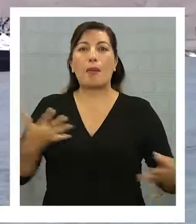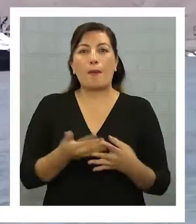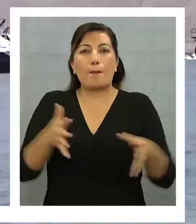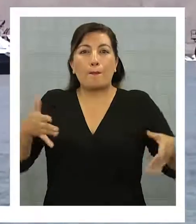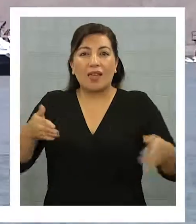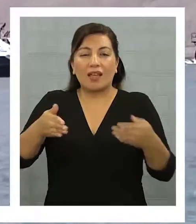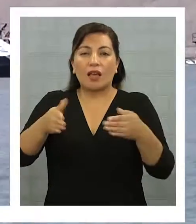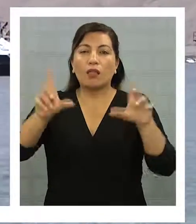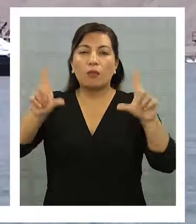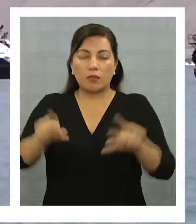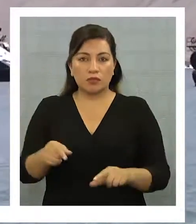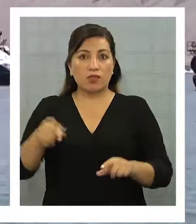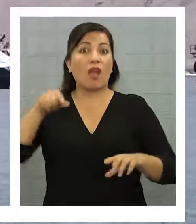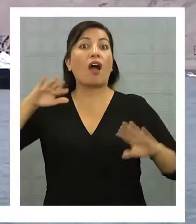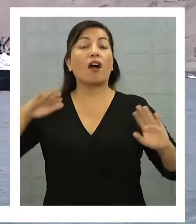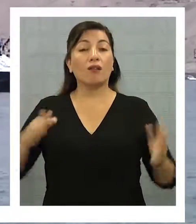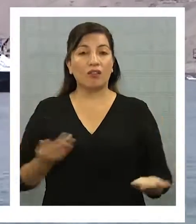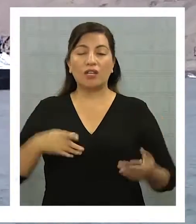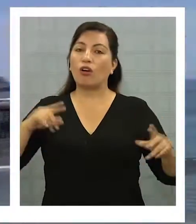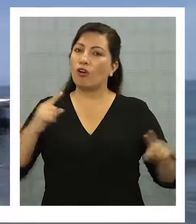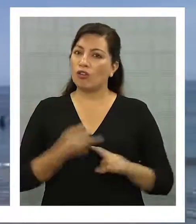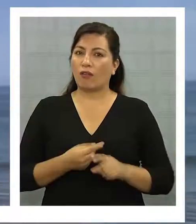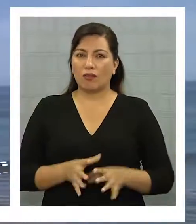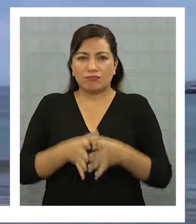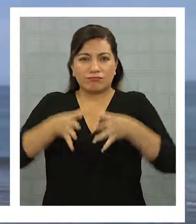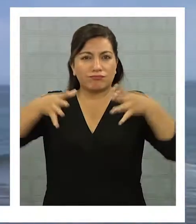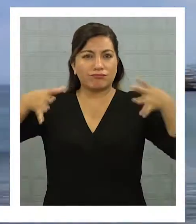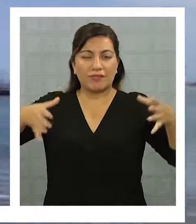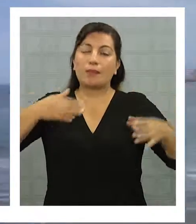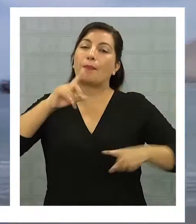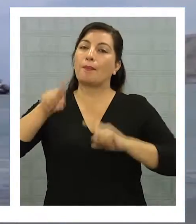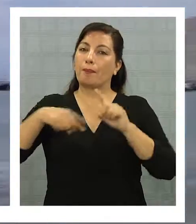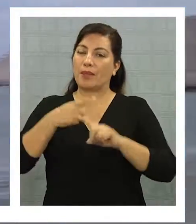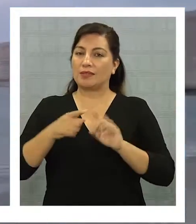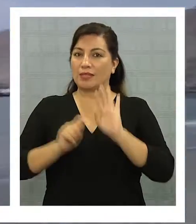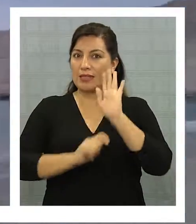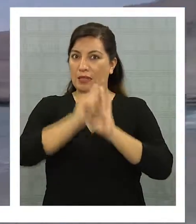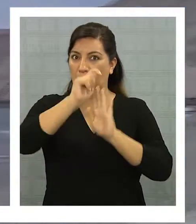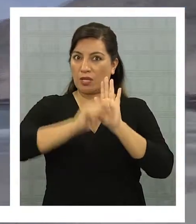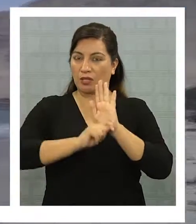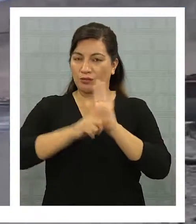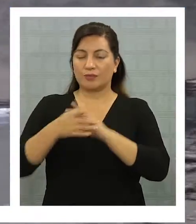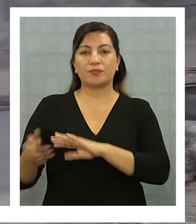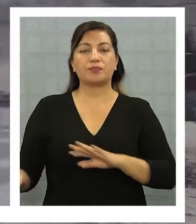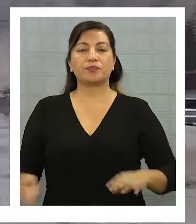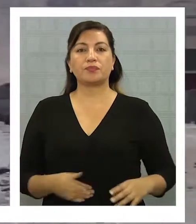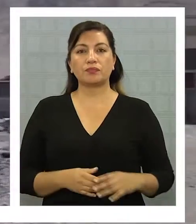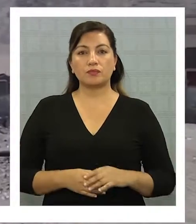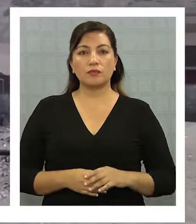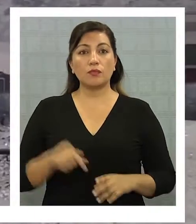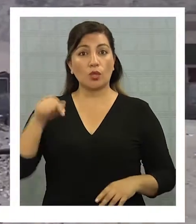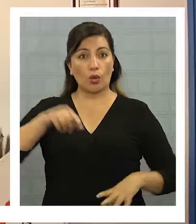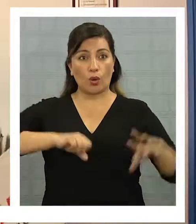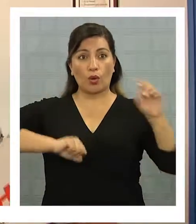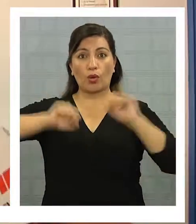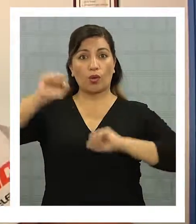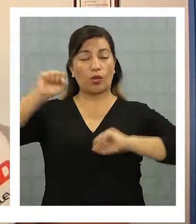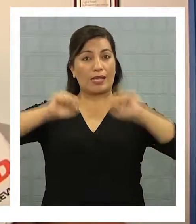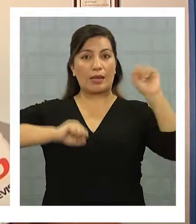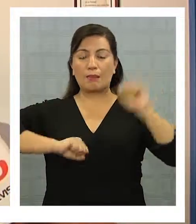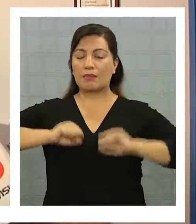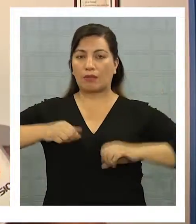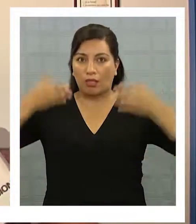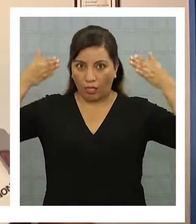algún tiempo se reactivó y a eso debemos sumarle la elevación de las temperaturas ambientales. Hoy día las empresas están de